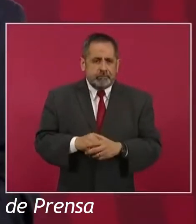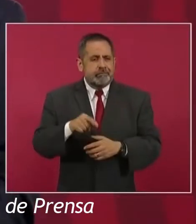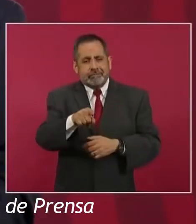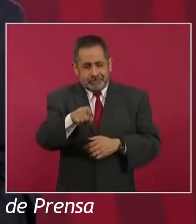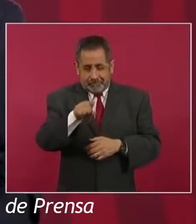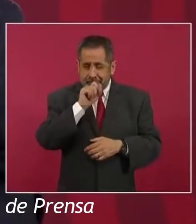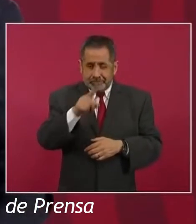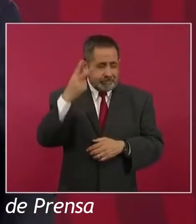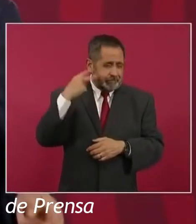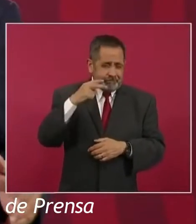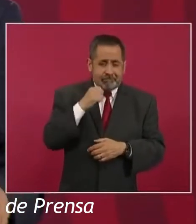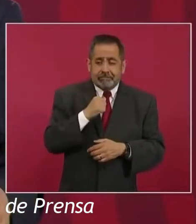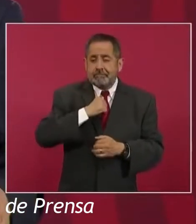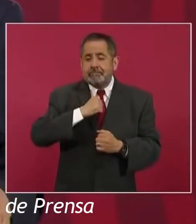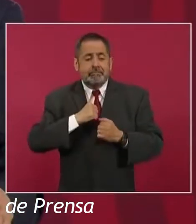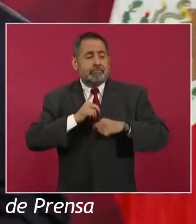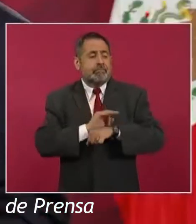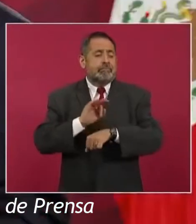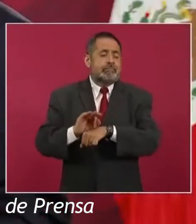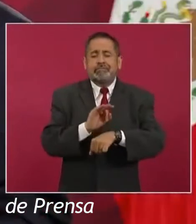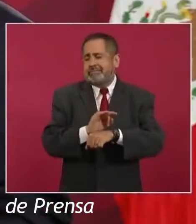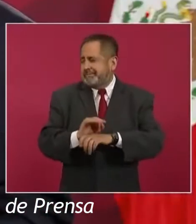influyentismo, pura corrupción